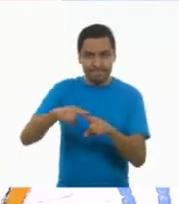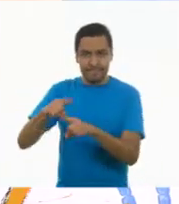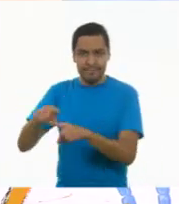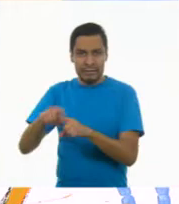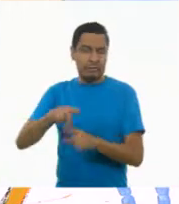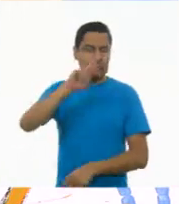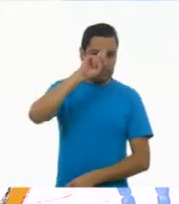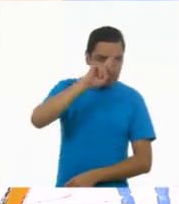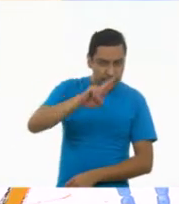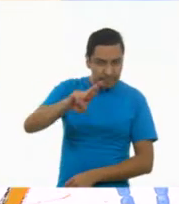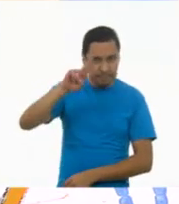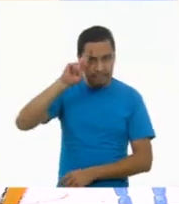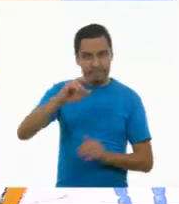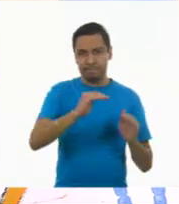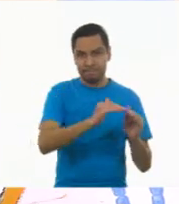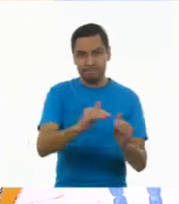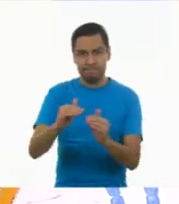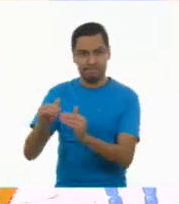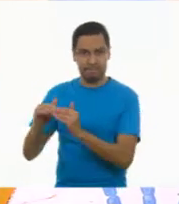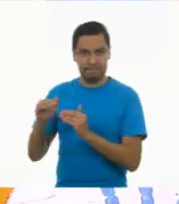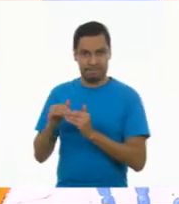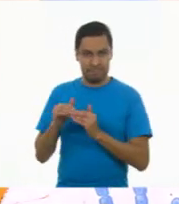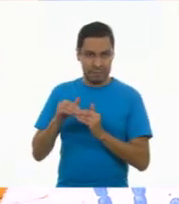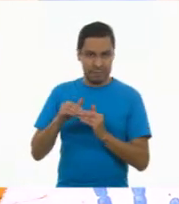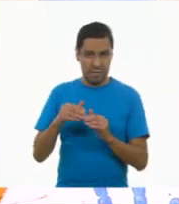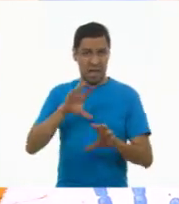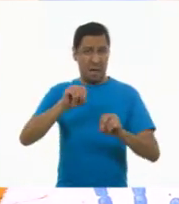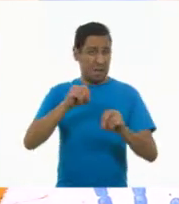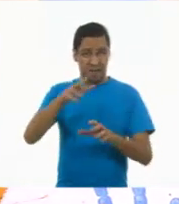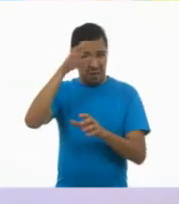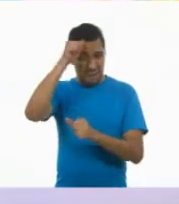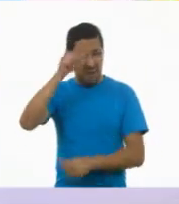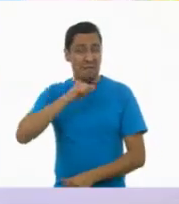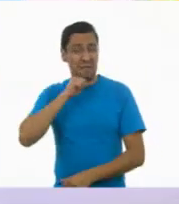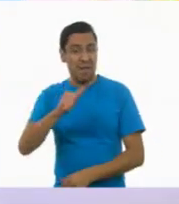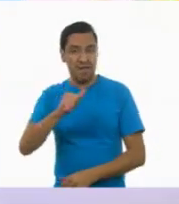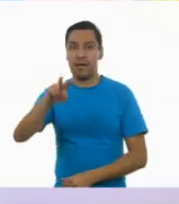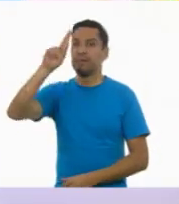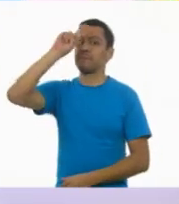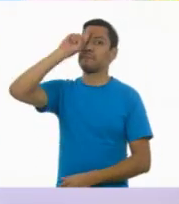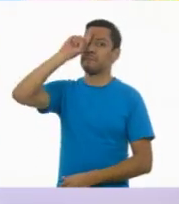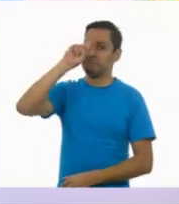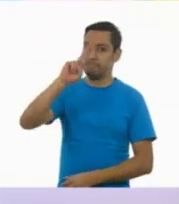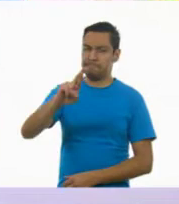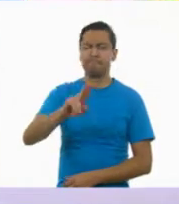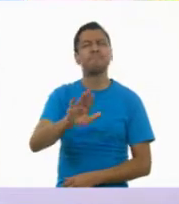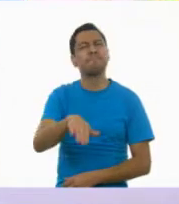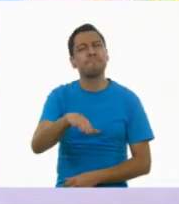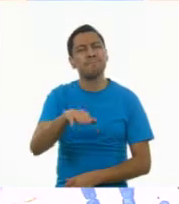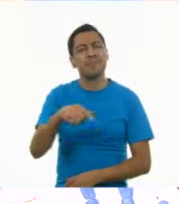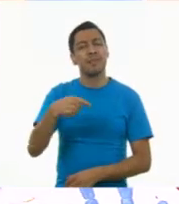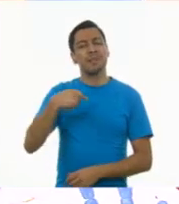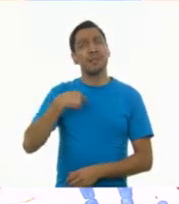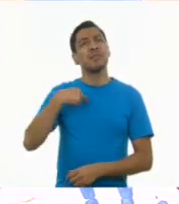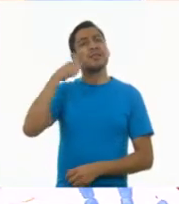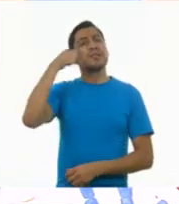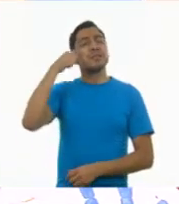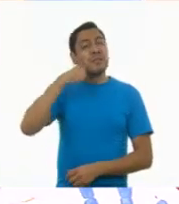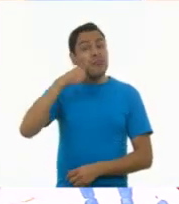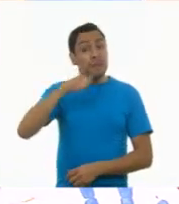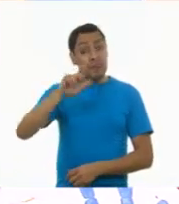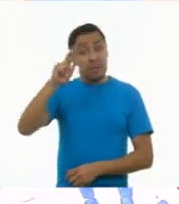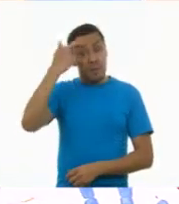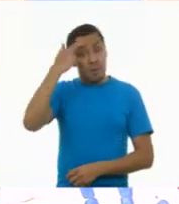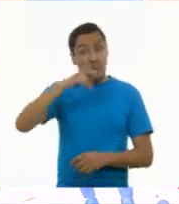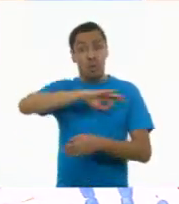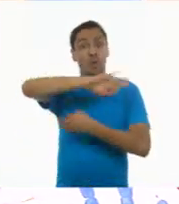de otras personas, estén o no de acuerdo con nosotros. Es decir, que siempre debemos recordar que